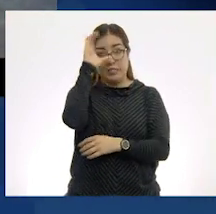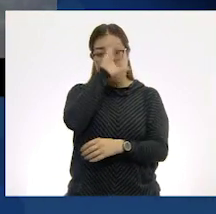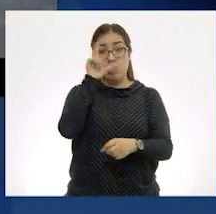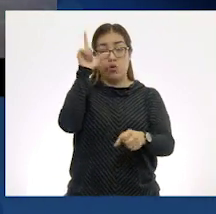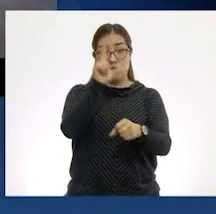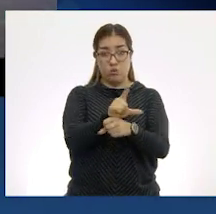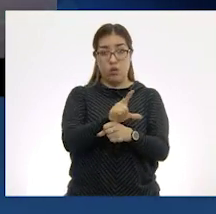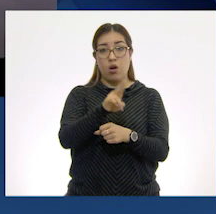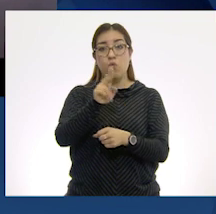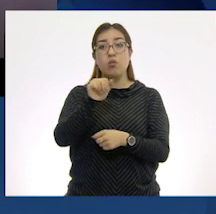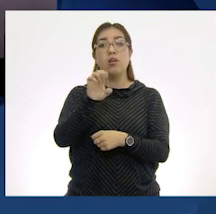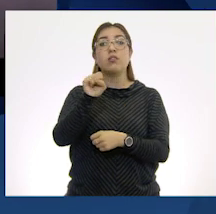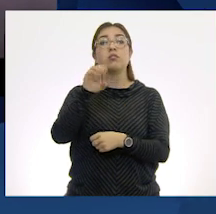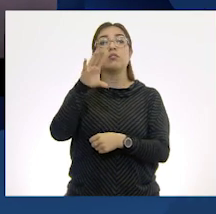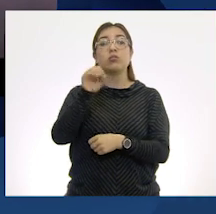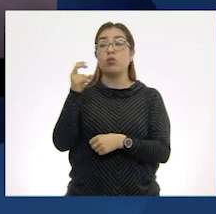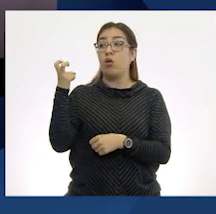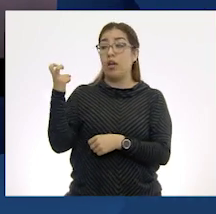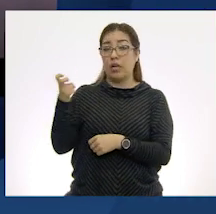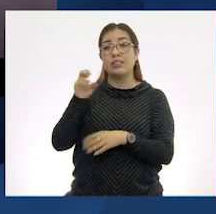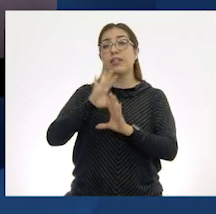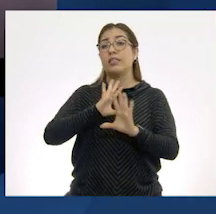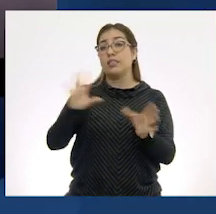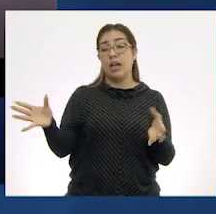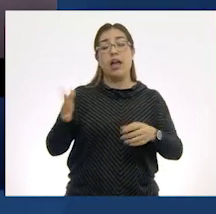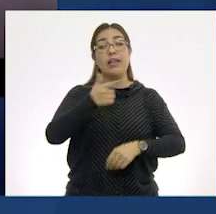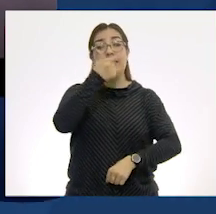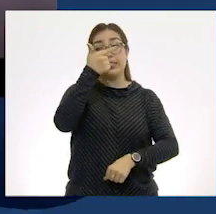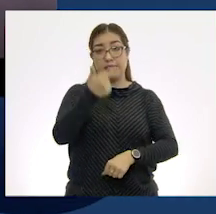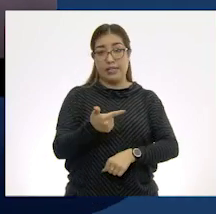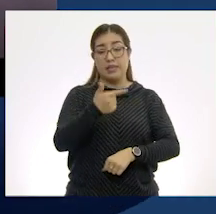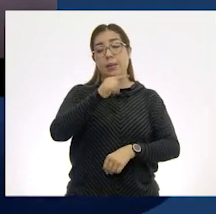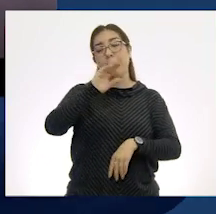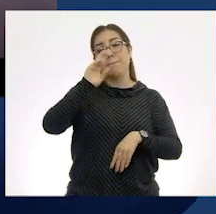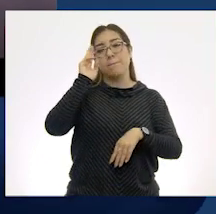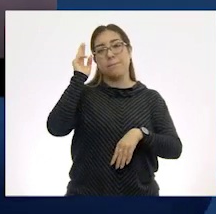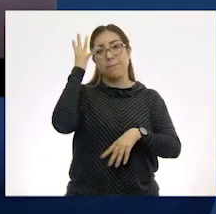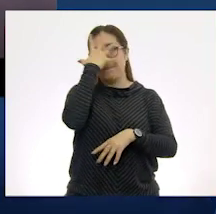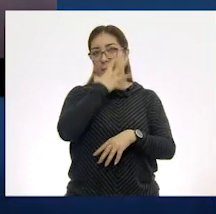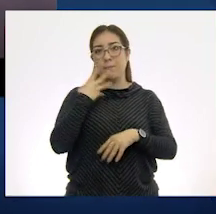UNESCO, y es una de las nuevas 7 maravillas del mundo moderno.